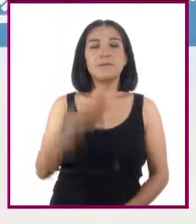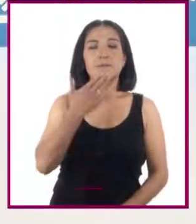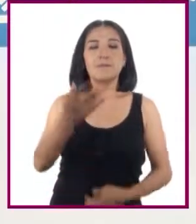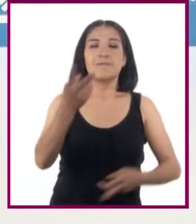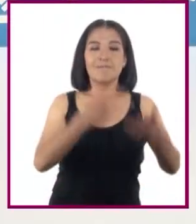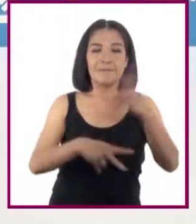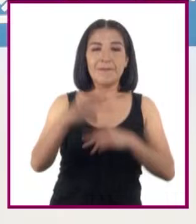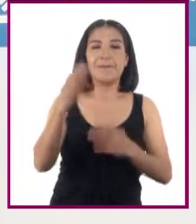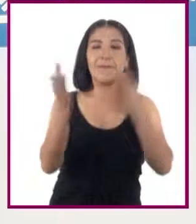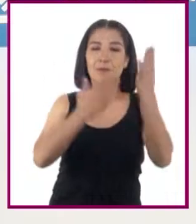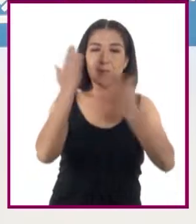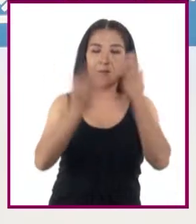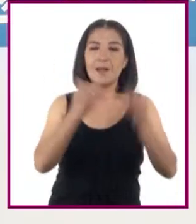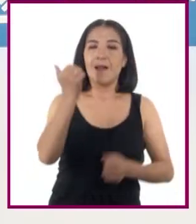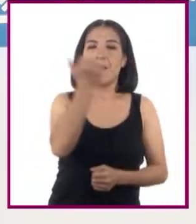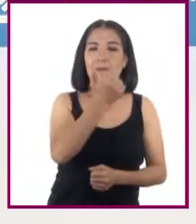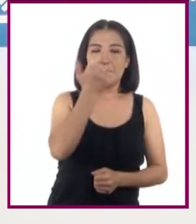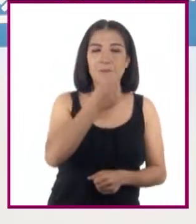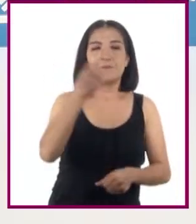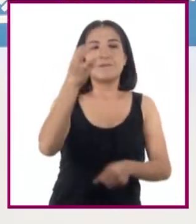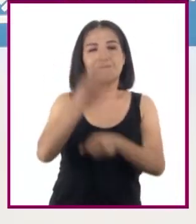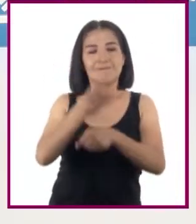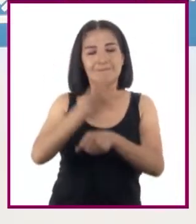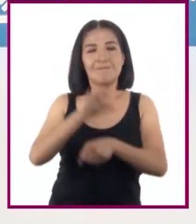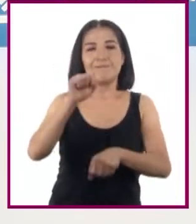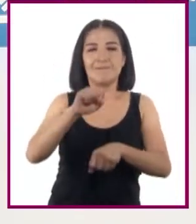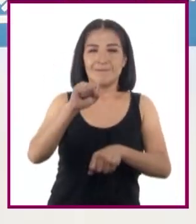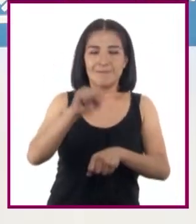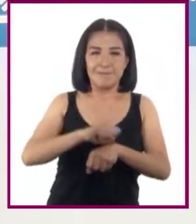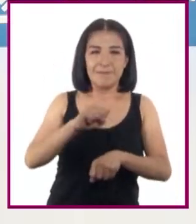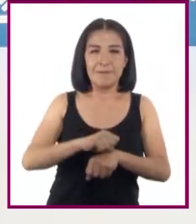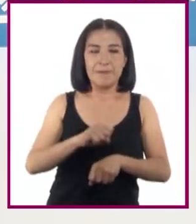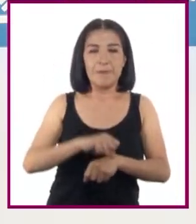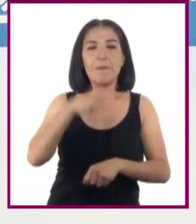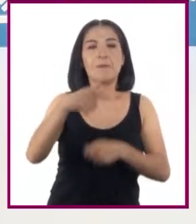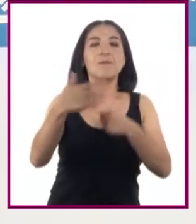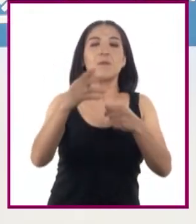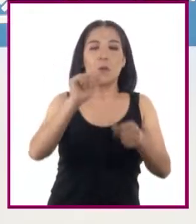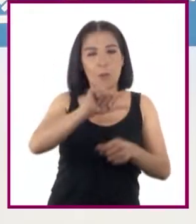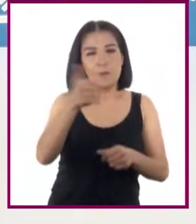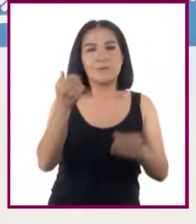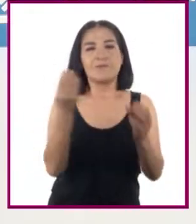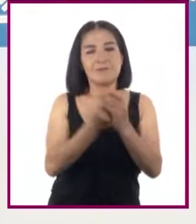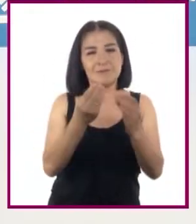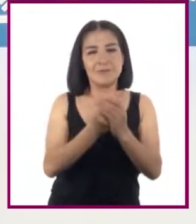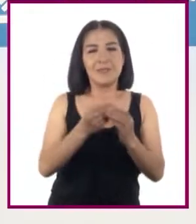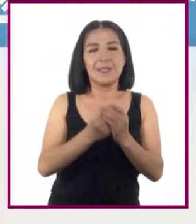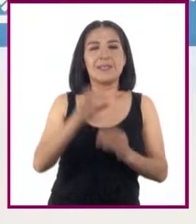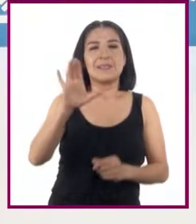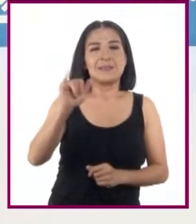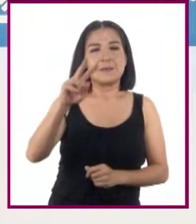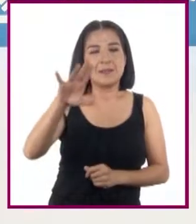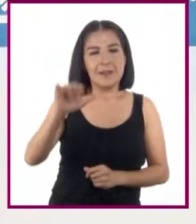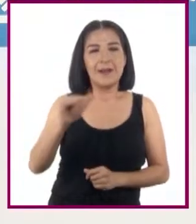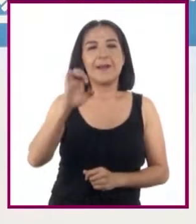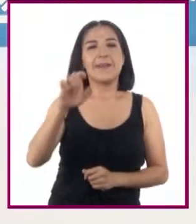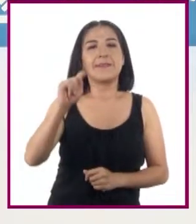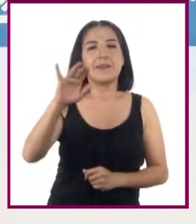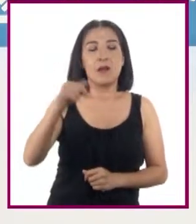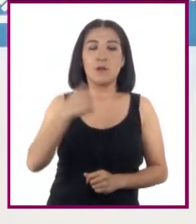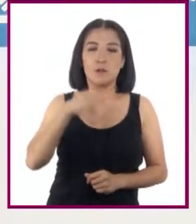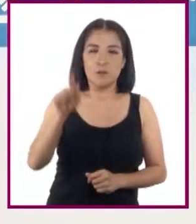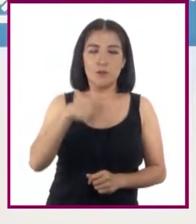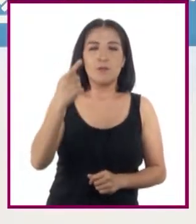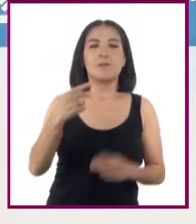Bienvenidas y bienvenidos, alumnas y alumnos de tercer grado, a otra sesión de la asignatura Formación Cívica y Ética. Yo soy el